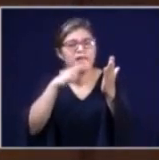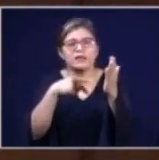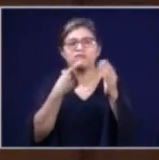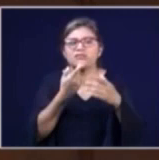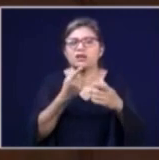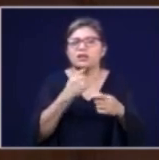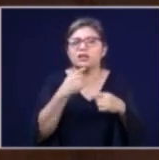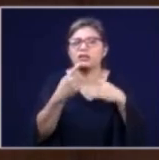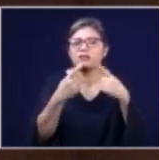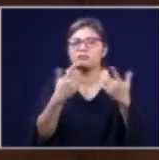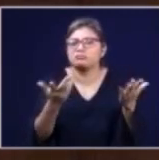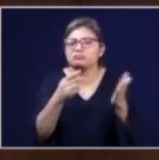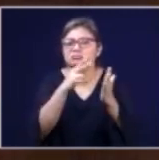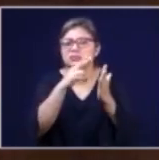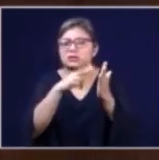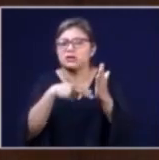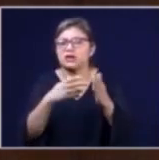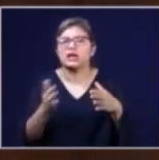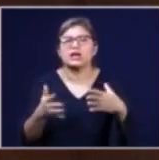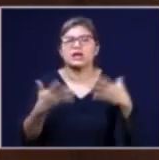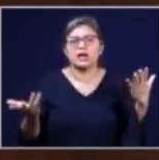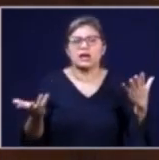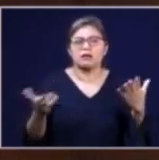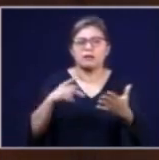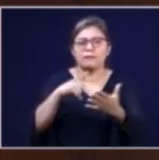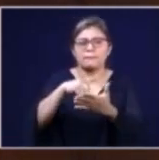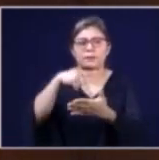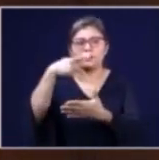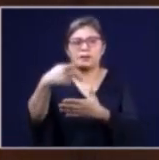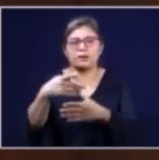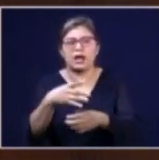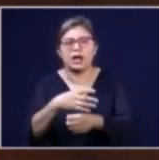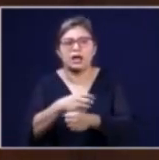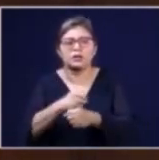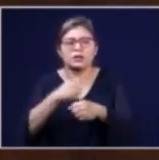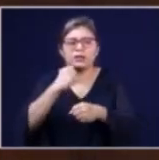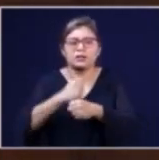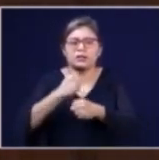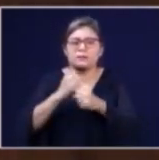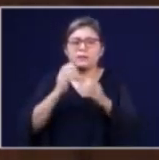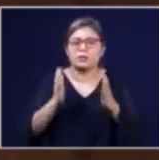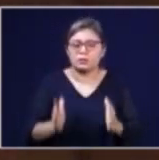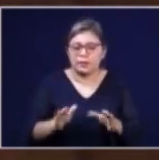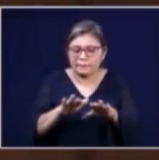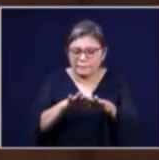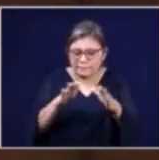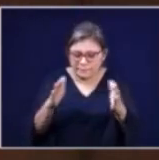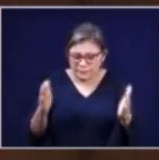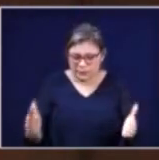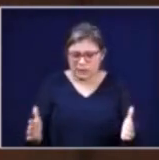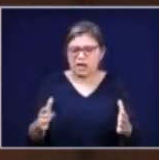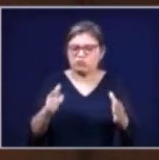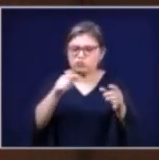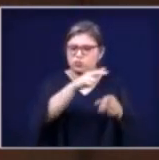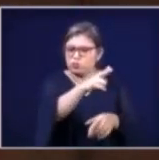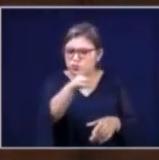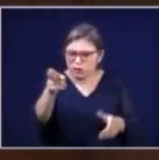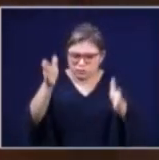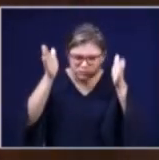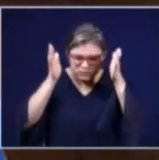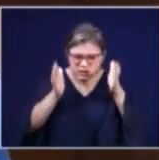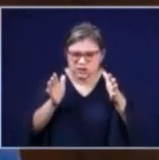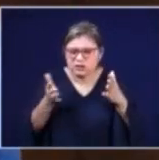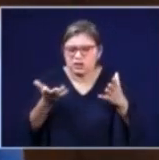¿Qué propuestas hicieron los trabajadores en la mesa para atender este problema? ¿Por qué no se pudo consensuar dentro de ese